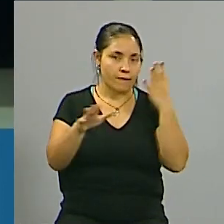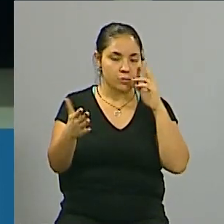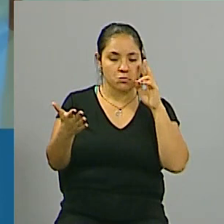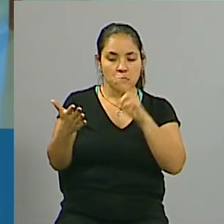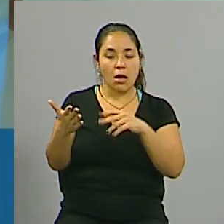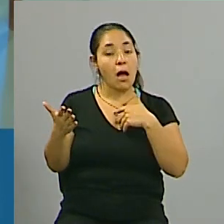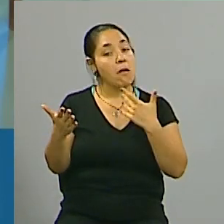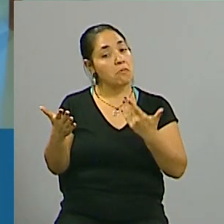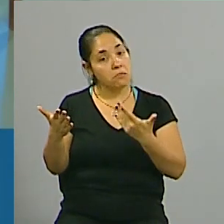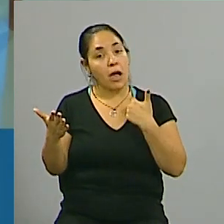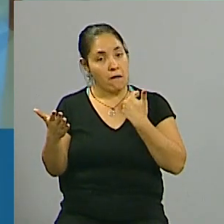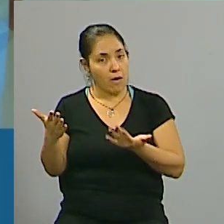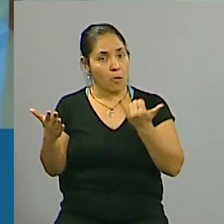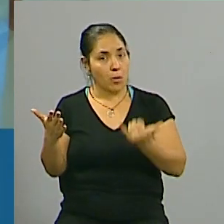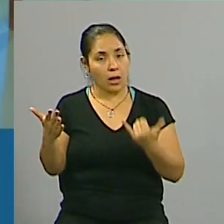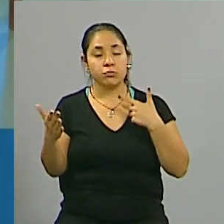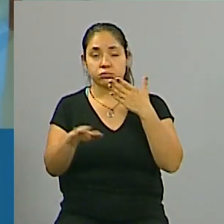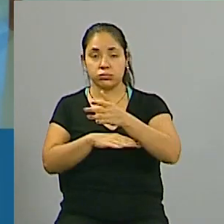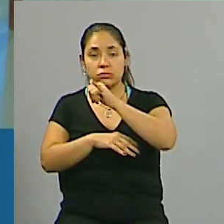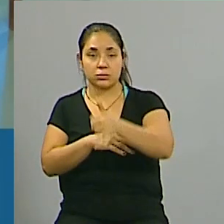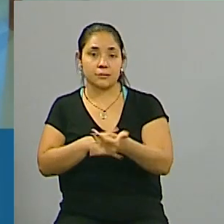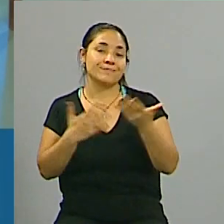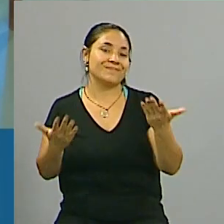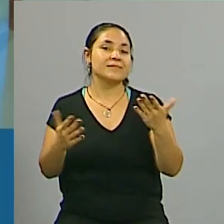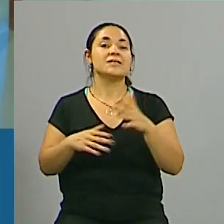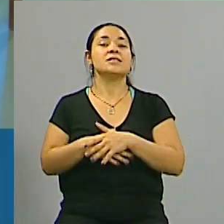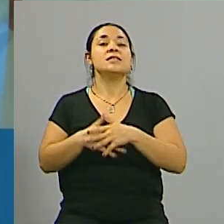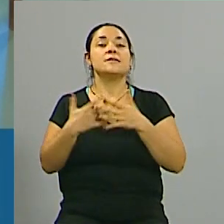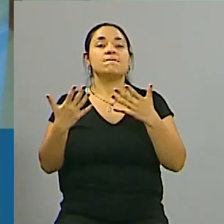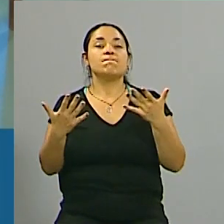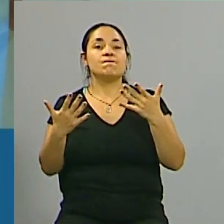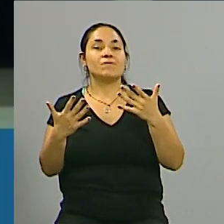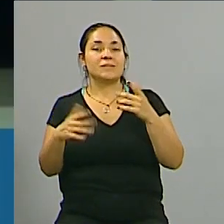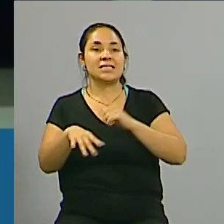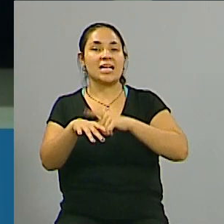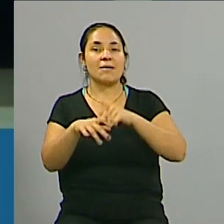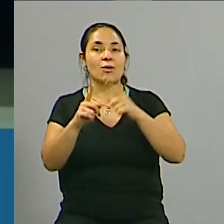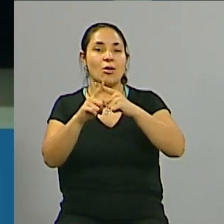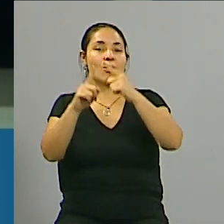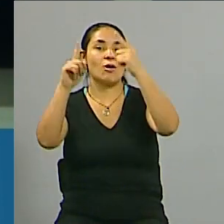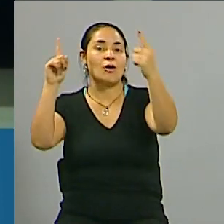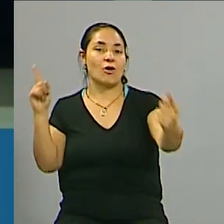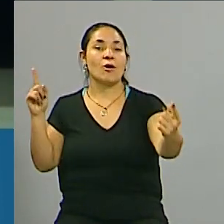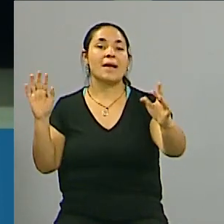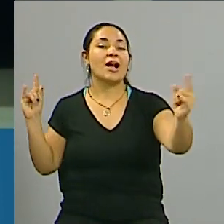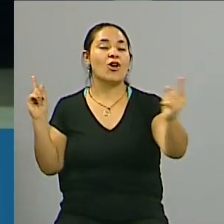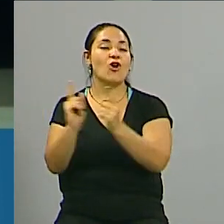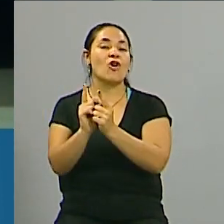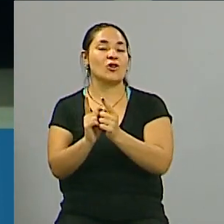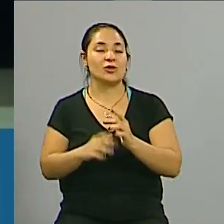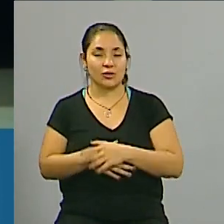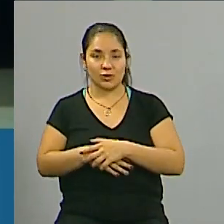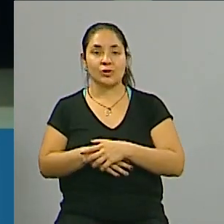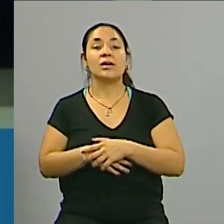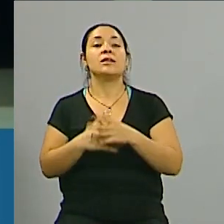poder trasladarse. Si bien gracias a la doble vía geográficamente vamos a estar a la misma distancia, pero en tiempo va a estar mucho más corto, en